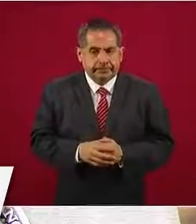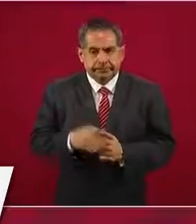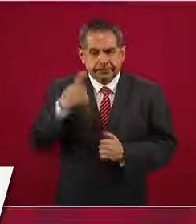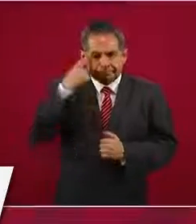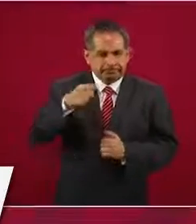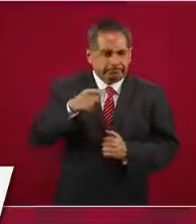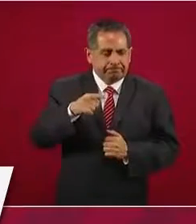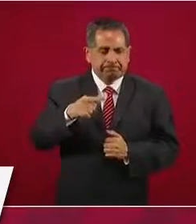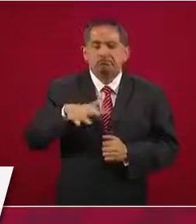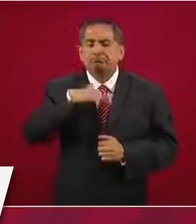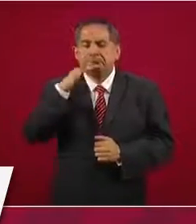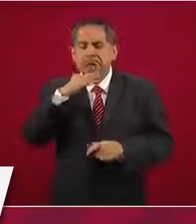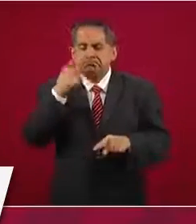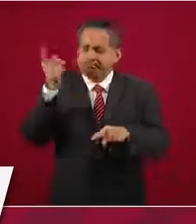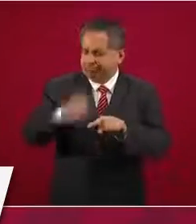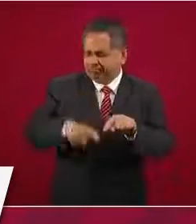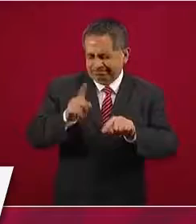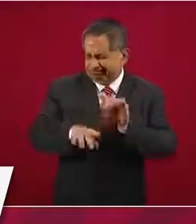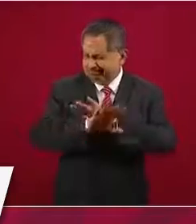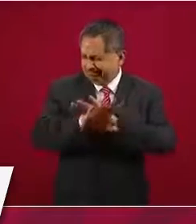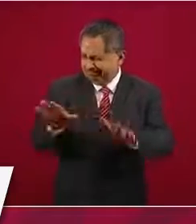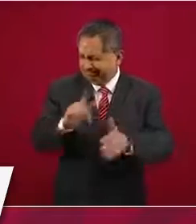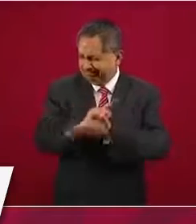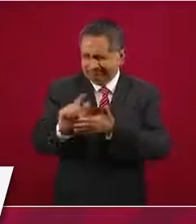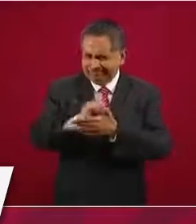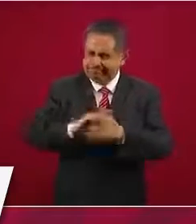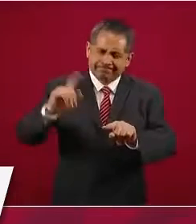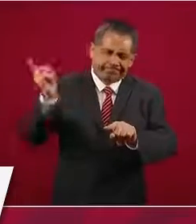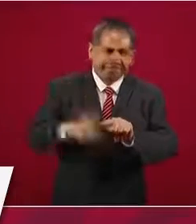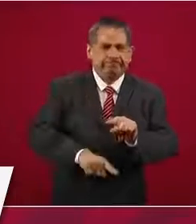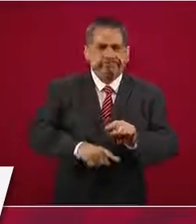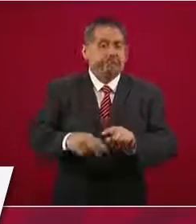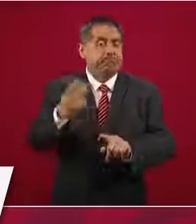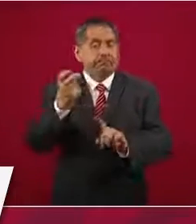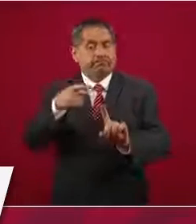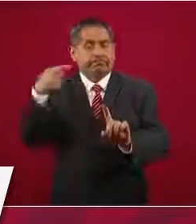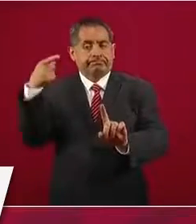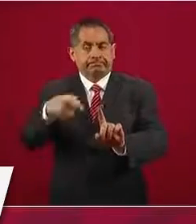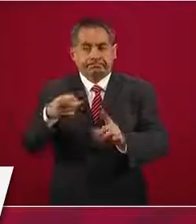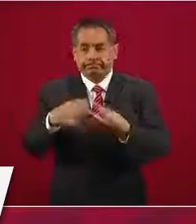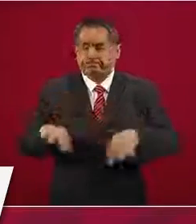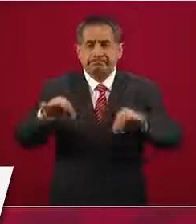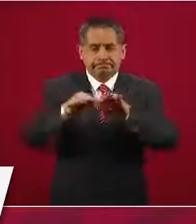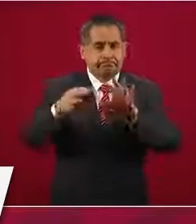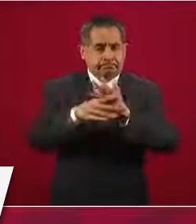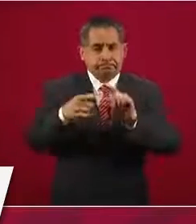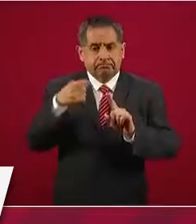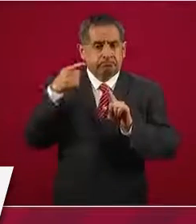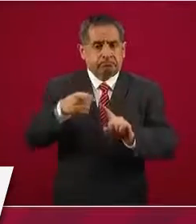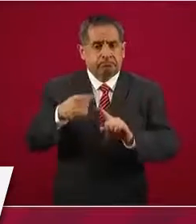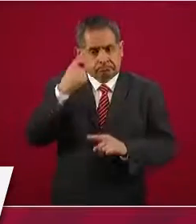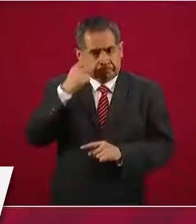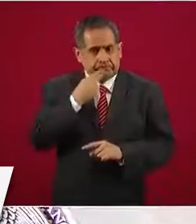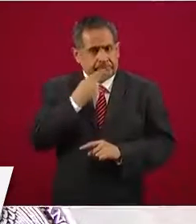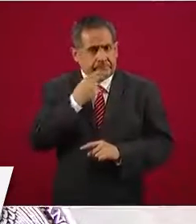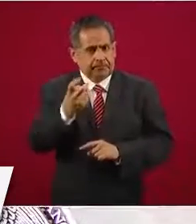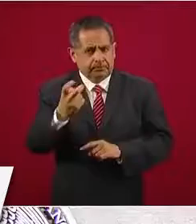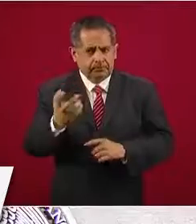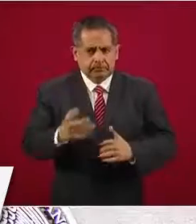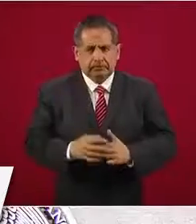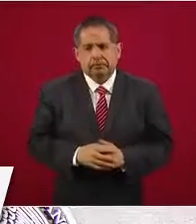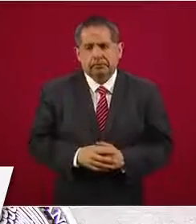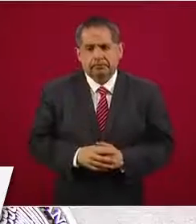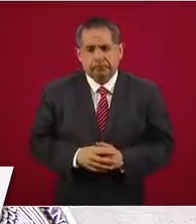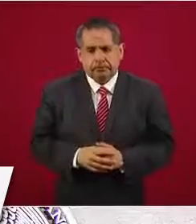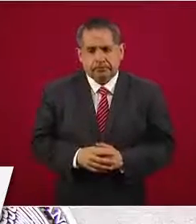destierre la corrupción de México, que es nuestro propósito principal.